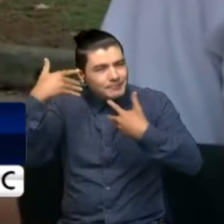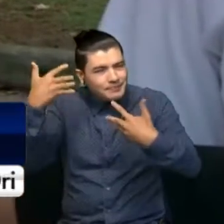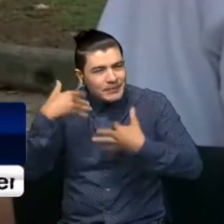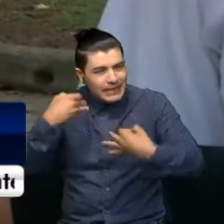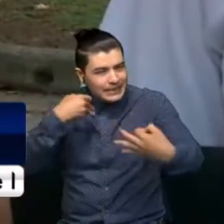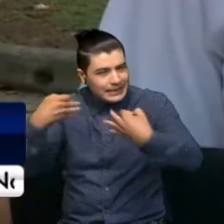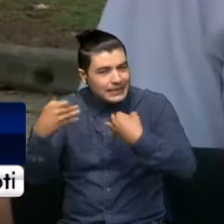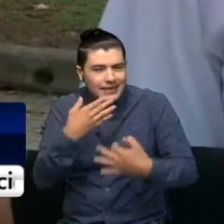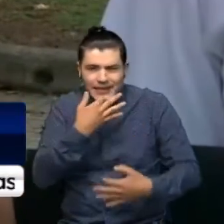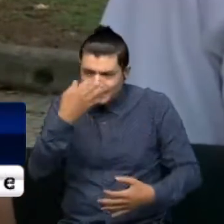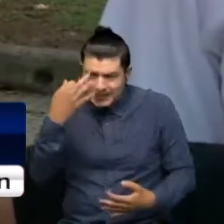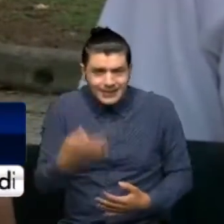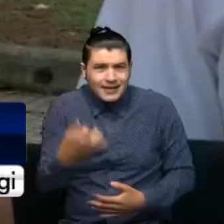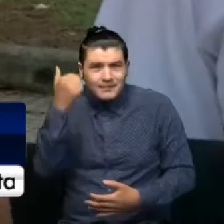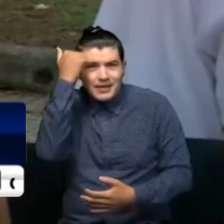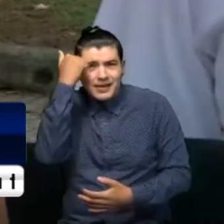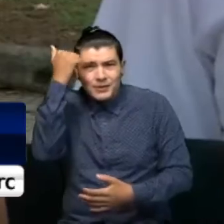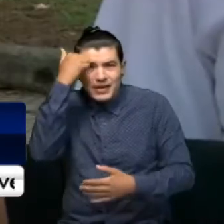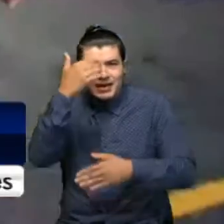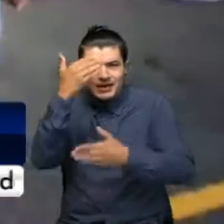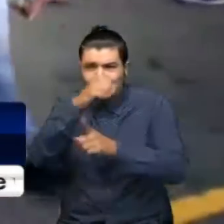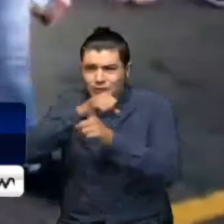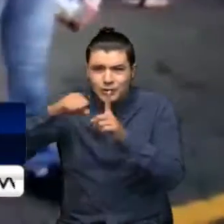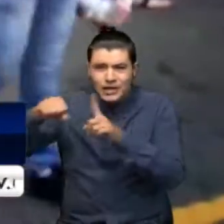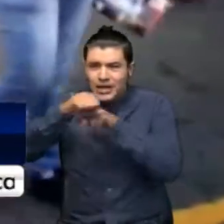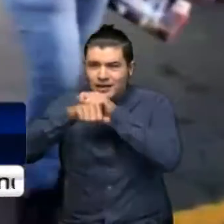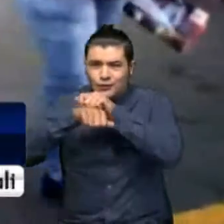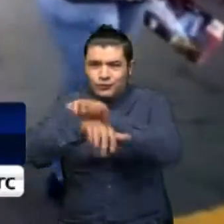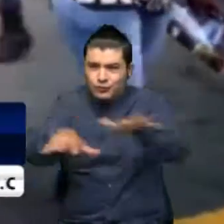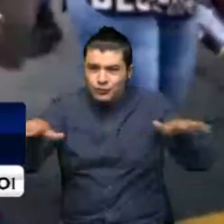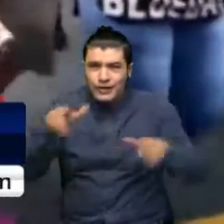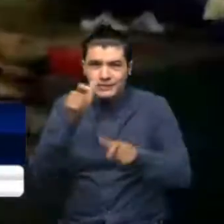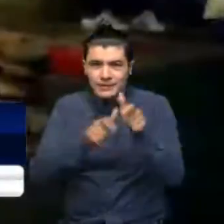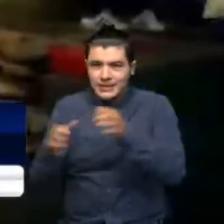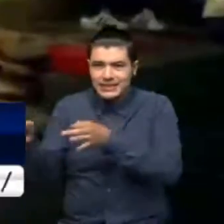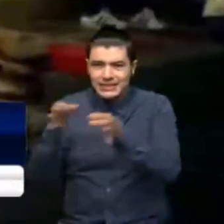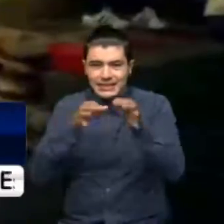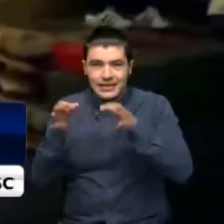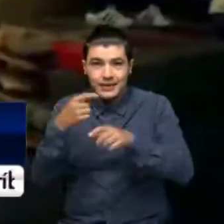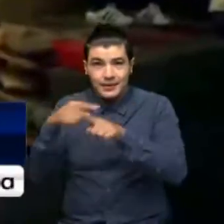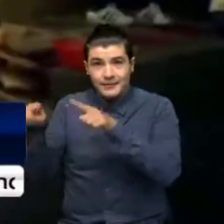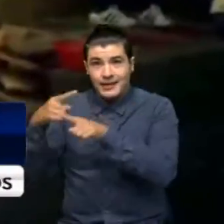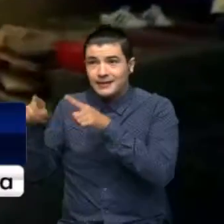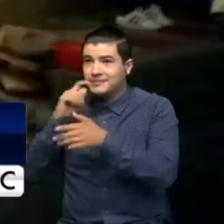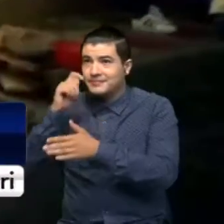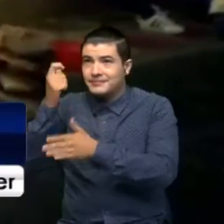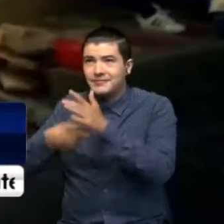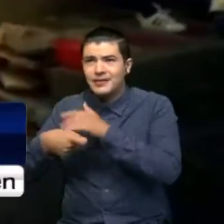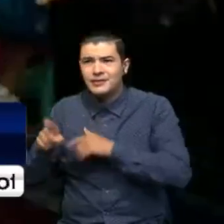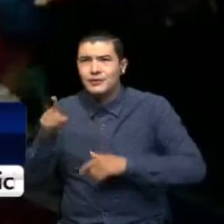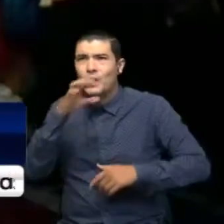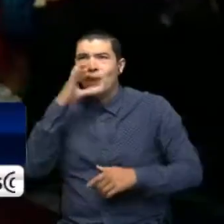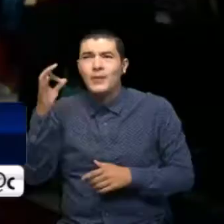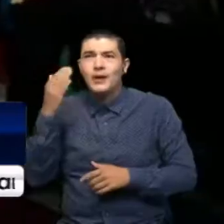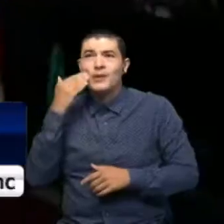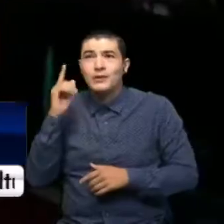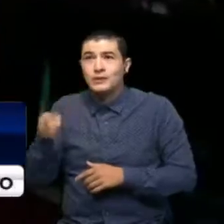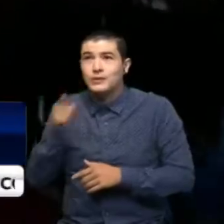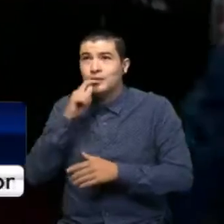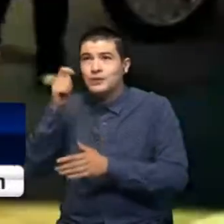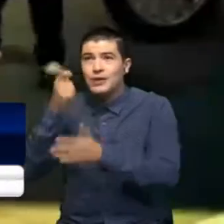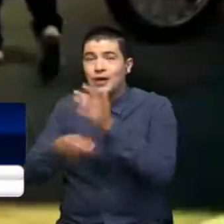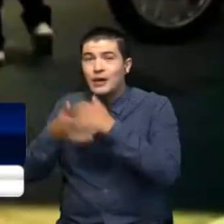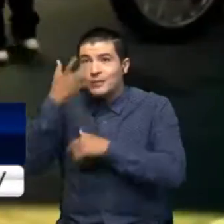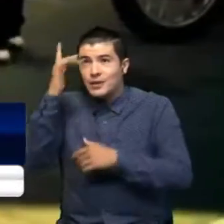que de verdad pedagogía que le digan a la ciudadanía son varias las multas controvertidas entre ellas la de un hombre el cual fue multado por